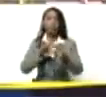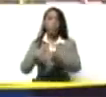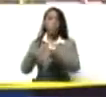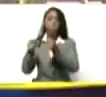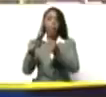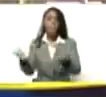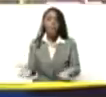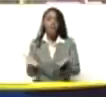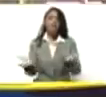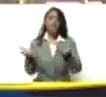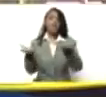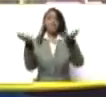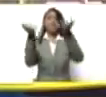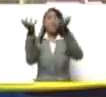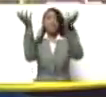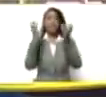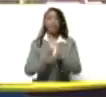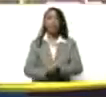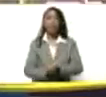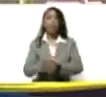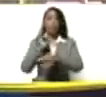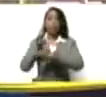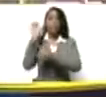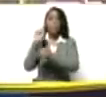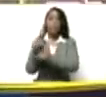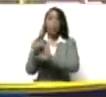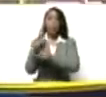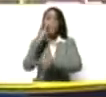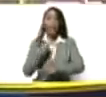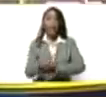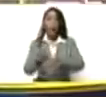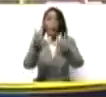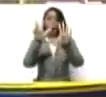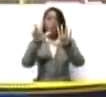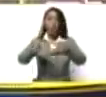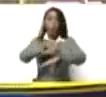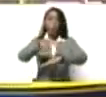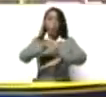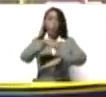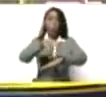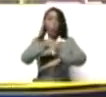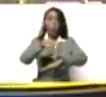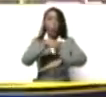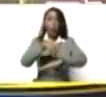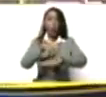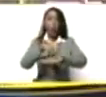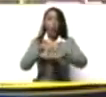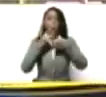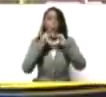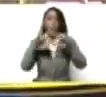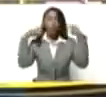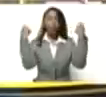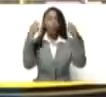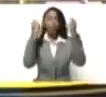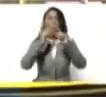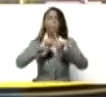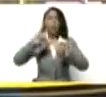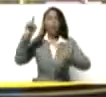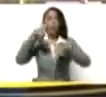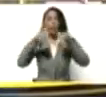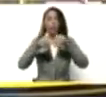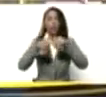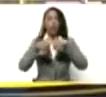incendiaron y dejaron a barinas durante 8 horas en plena campaña electoral hacia el cierre